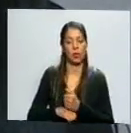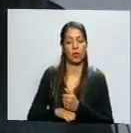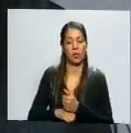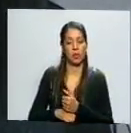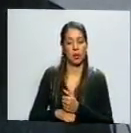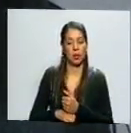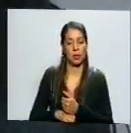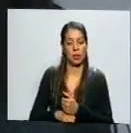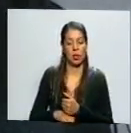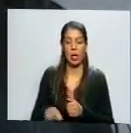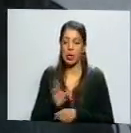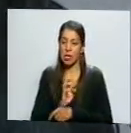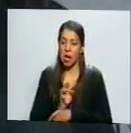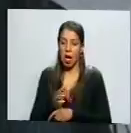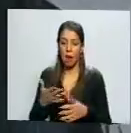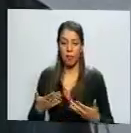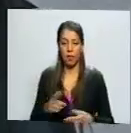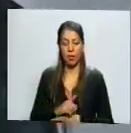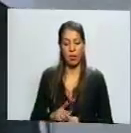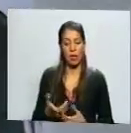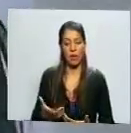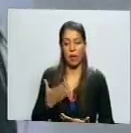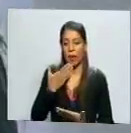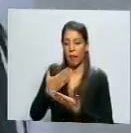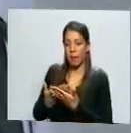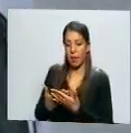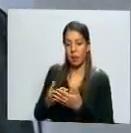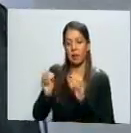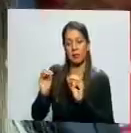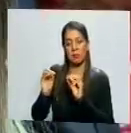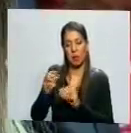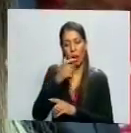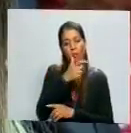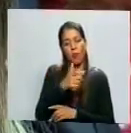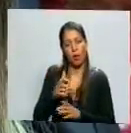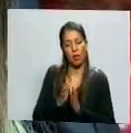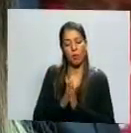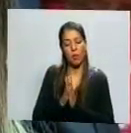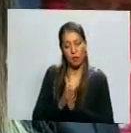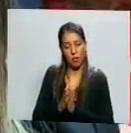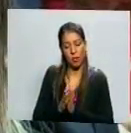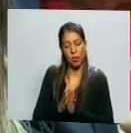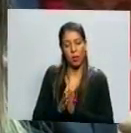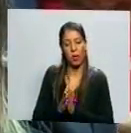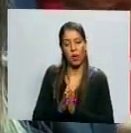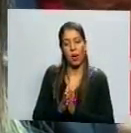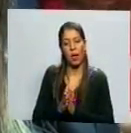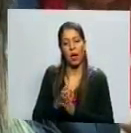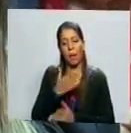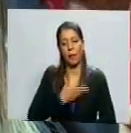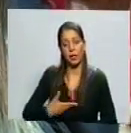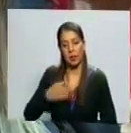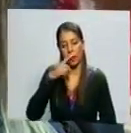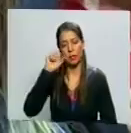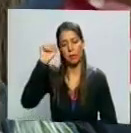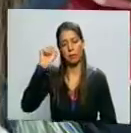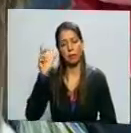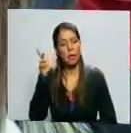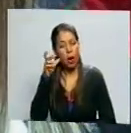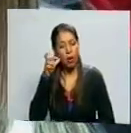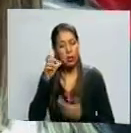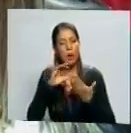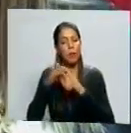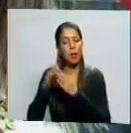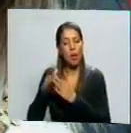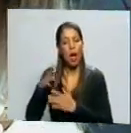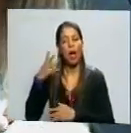que agilizar, es una petición que ha dicho nuestro pueblo, que ha sido interpretado por nuestro presidente de manera muy sabia, y